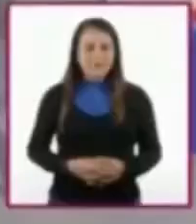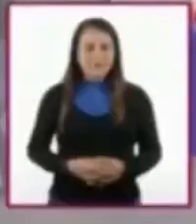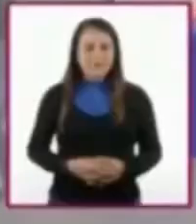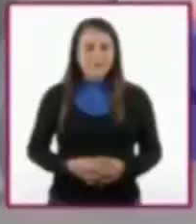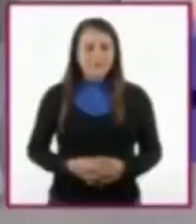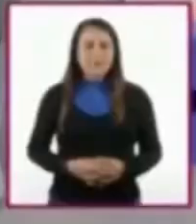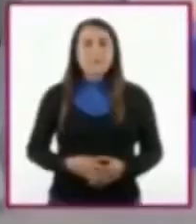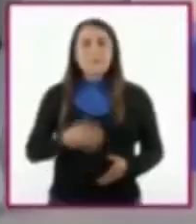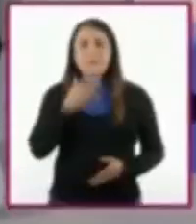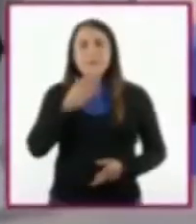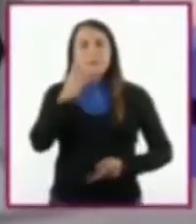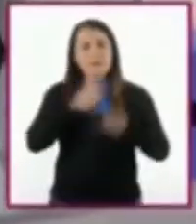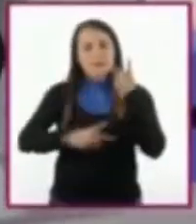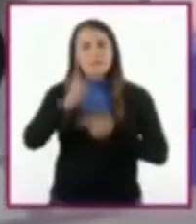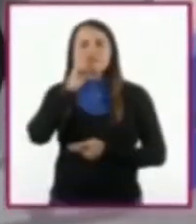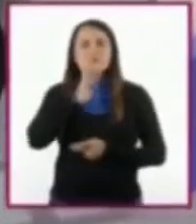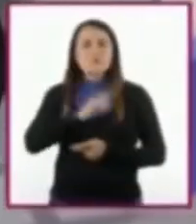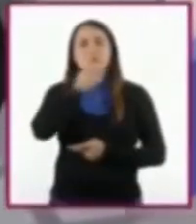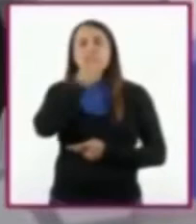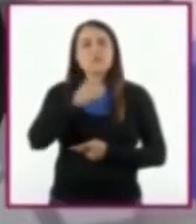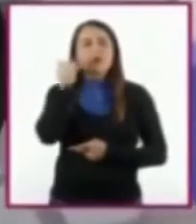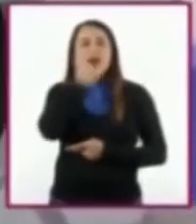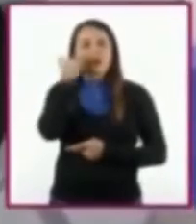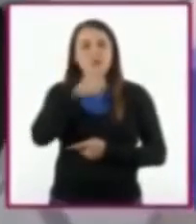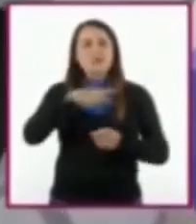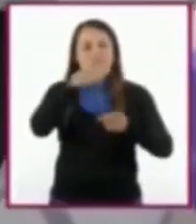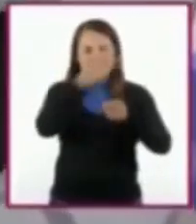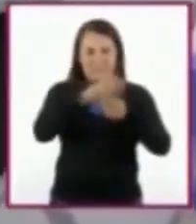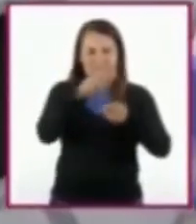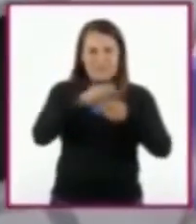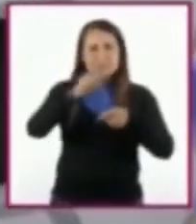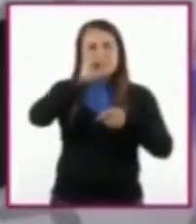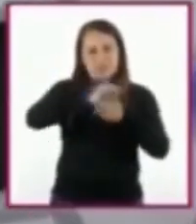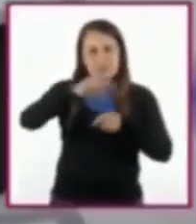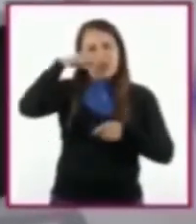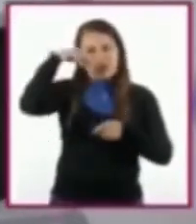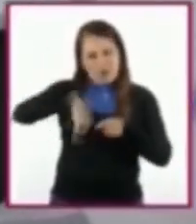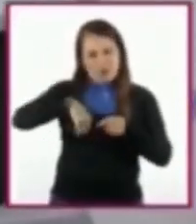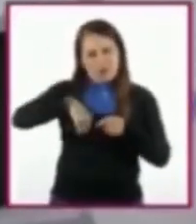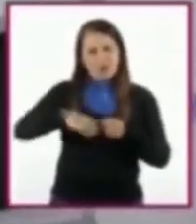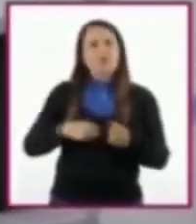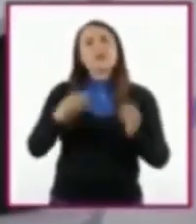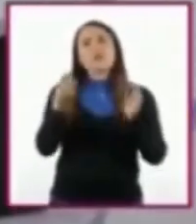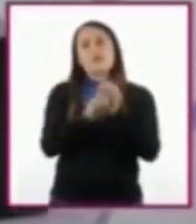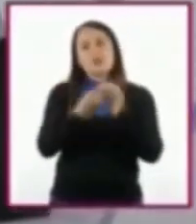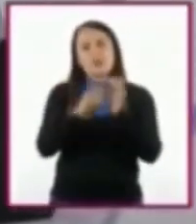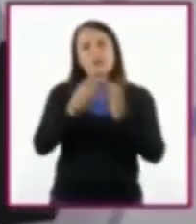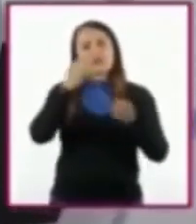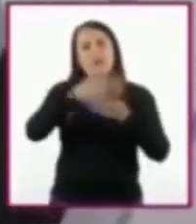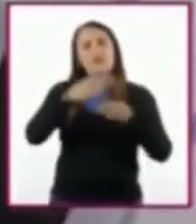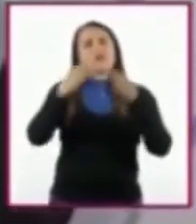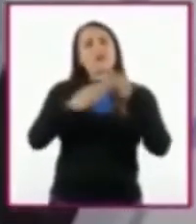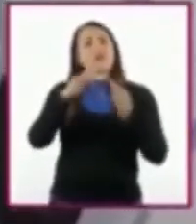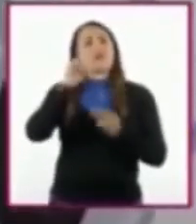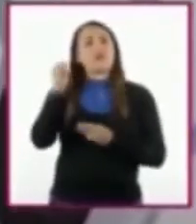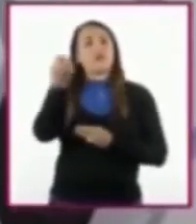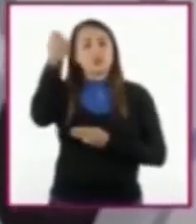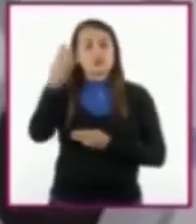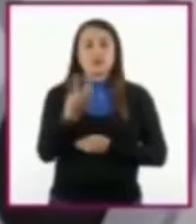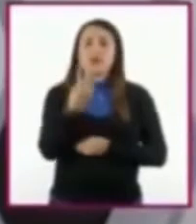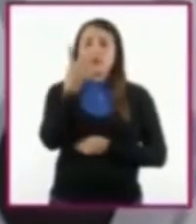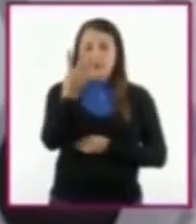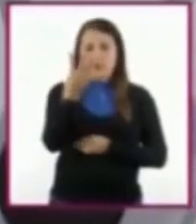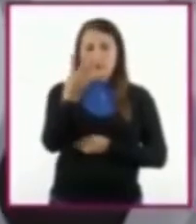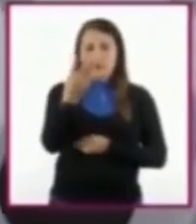Bienvenidas alumnas y alumnos de tercer grado de secundaria a este espacio dedicado a la asignatura Tecnología 3 de